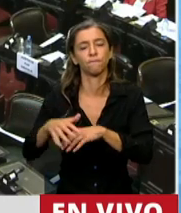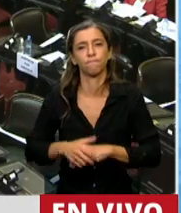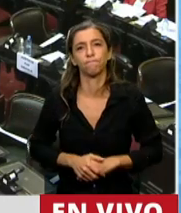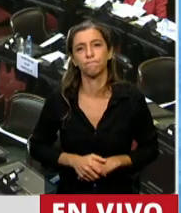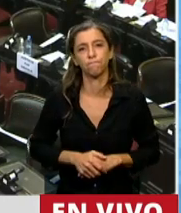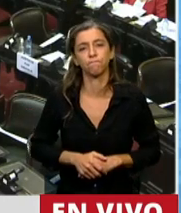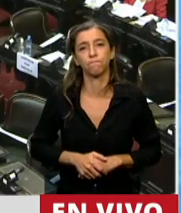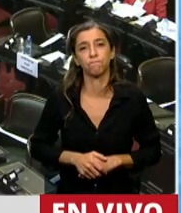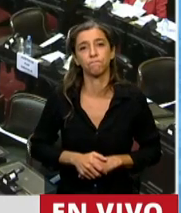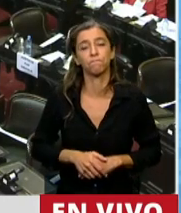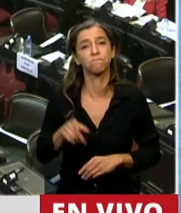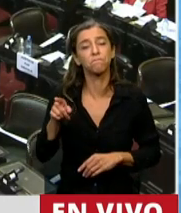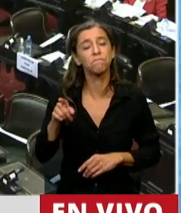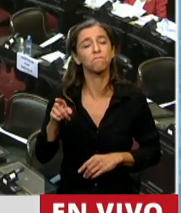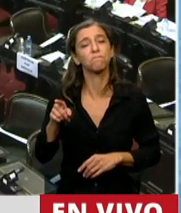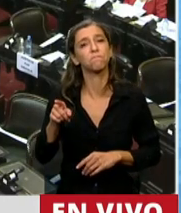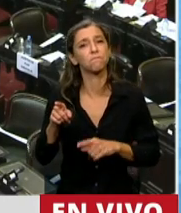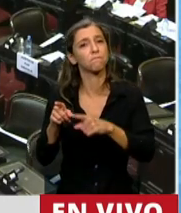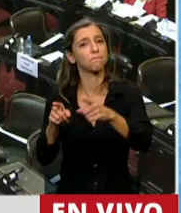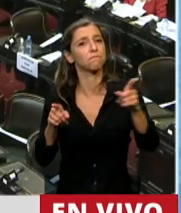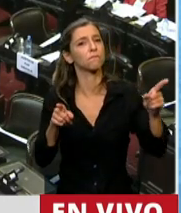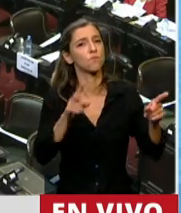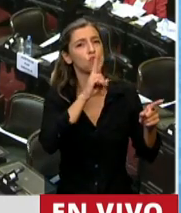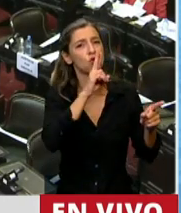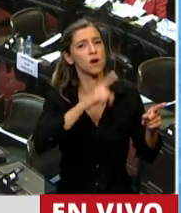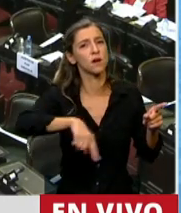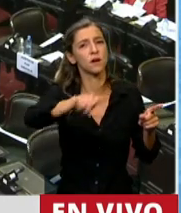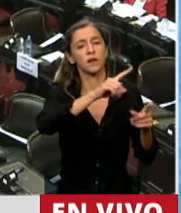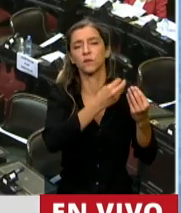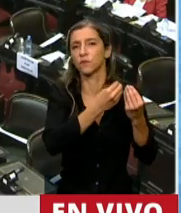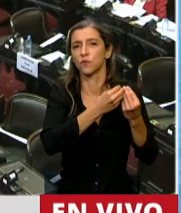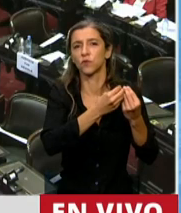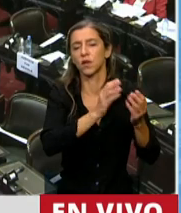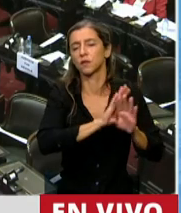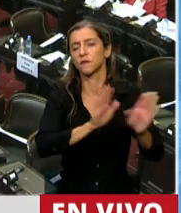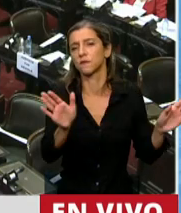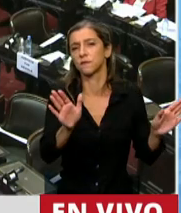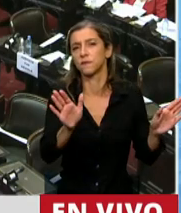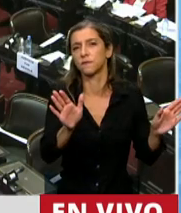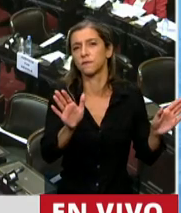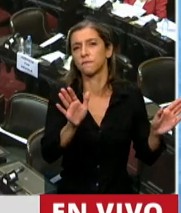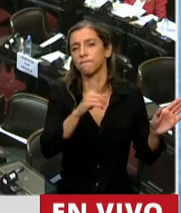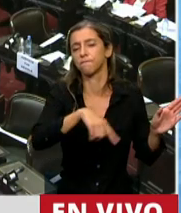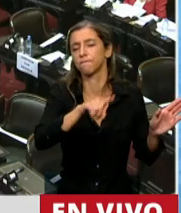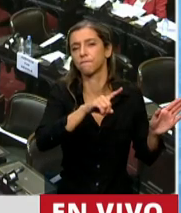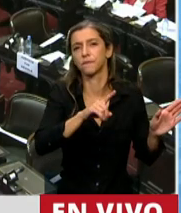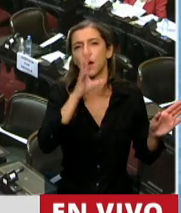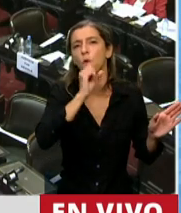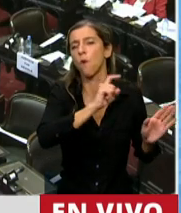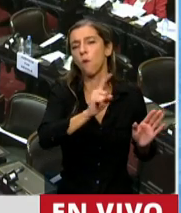Millones de mujeres que están hartas de la violencia machista. Y creo que en